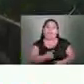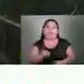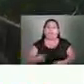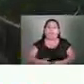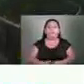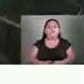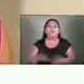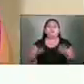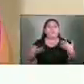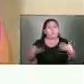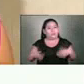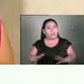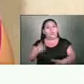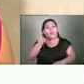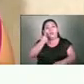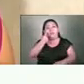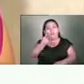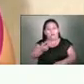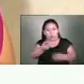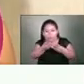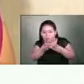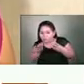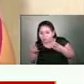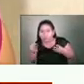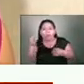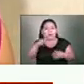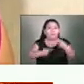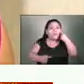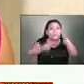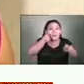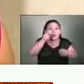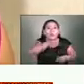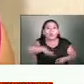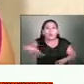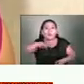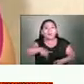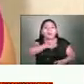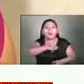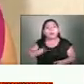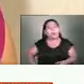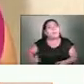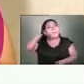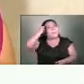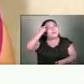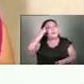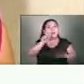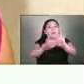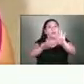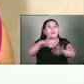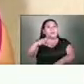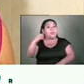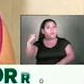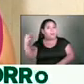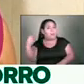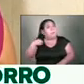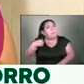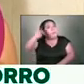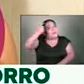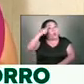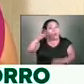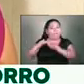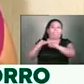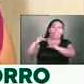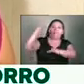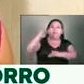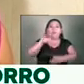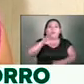hemos superado nuestras expectativas en cuanto a turismo interno. Habíamos calculado más de 100,000 visitantes, hemos tenido más de 500,000 de visitantes, casi